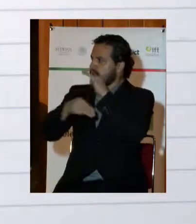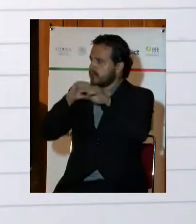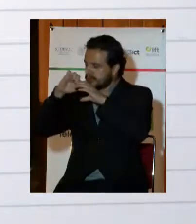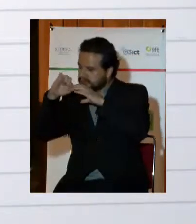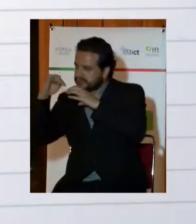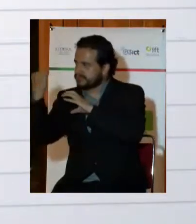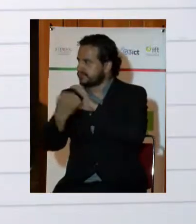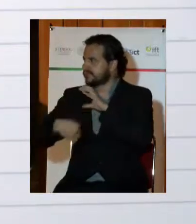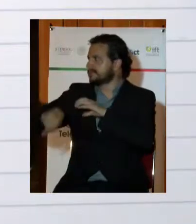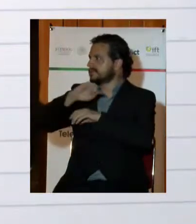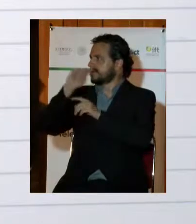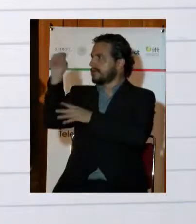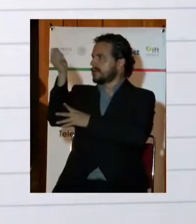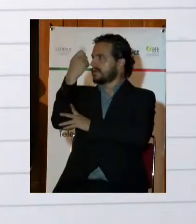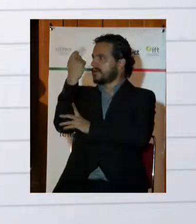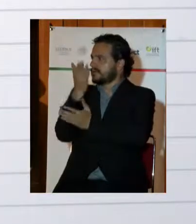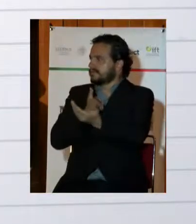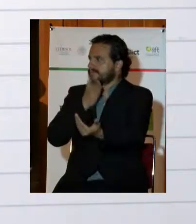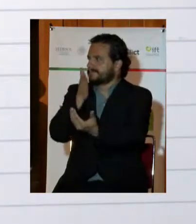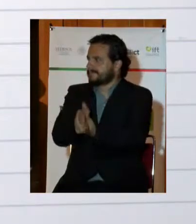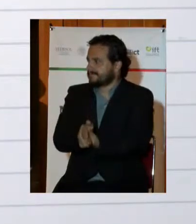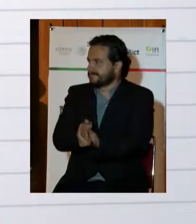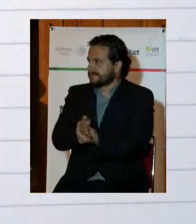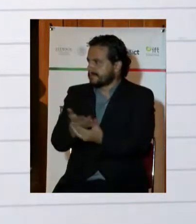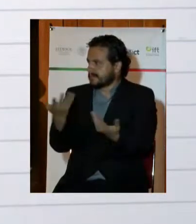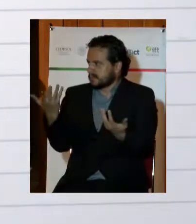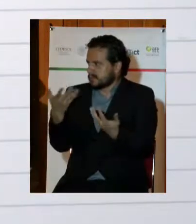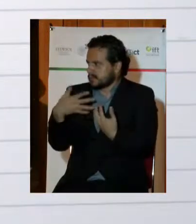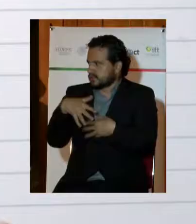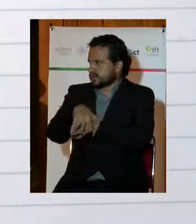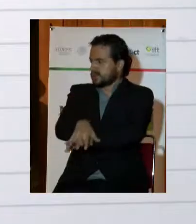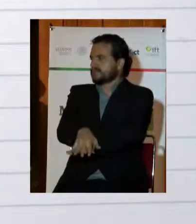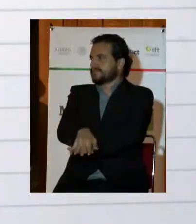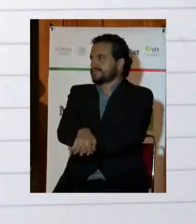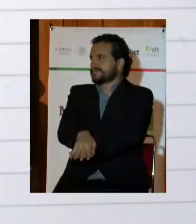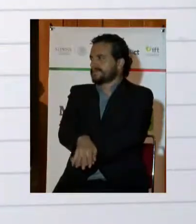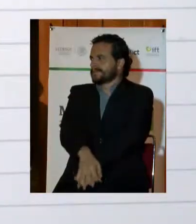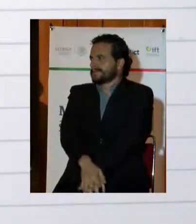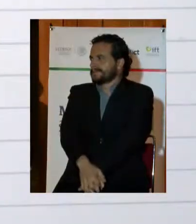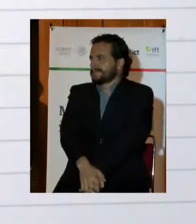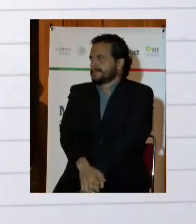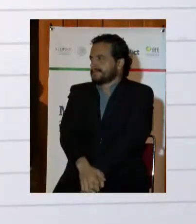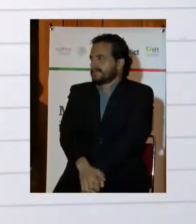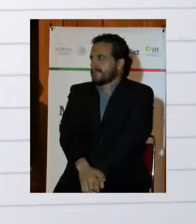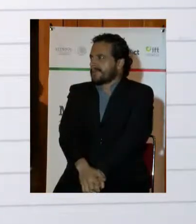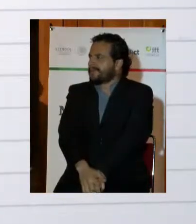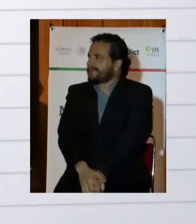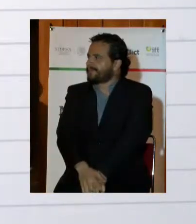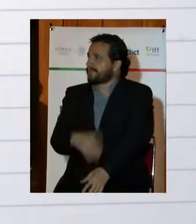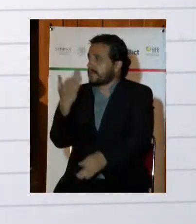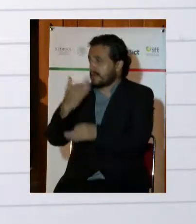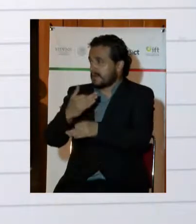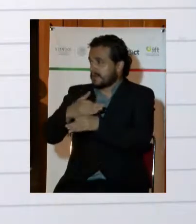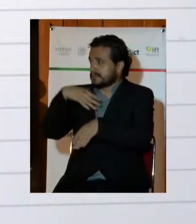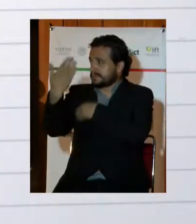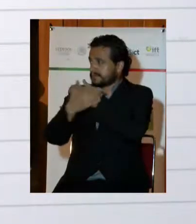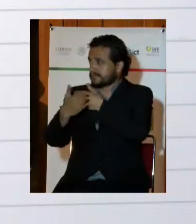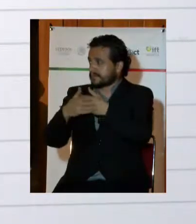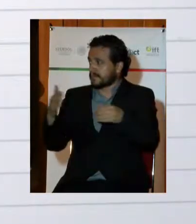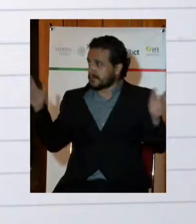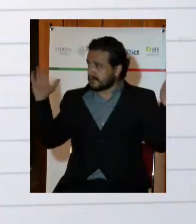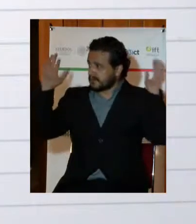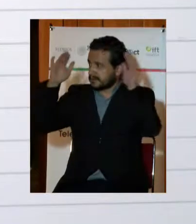¿no? Entonces, aplaudir este tipo de esfuerzos, qué bueno que se va a dar el Encuentro de América Accesible el próximo año aquí en